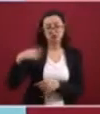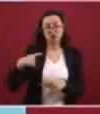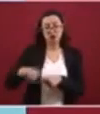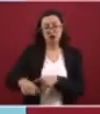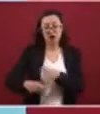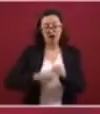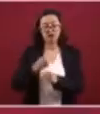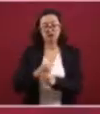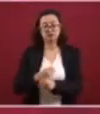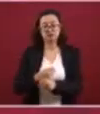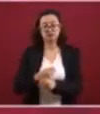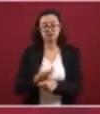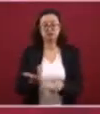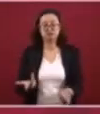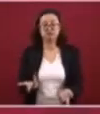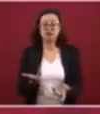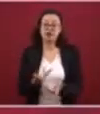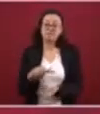el periódico